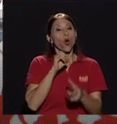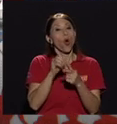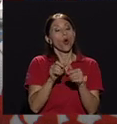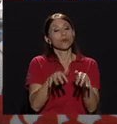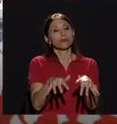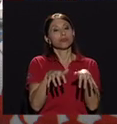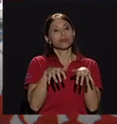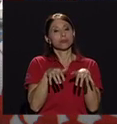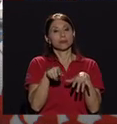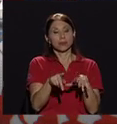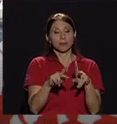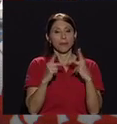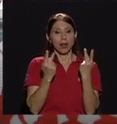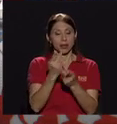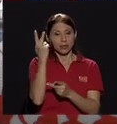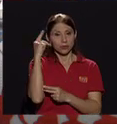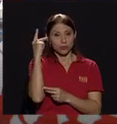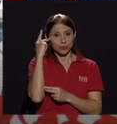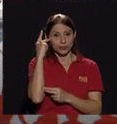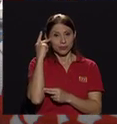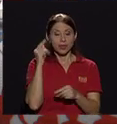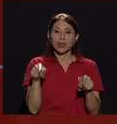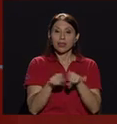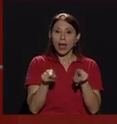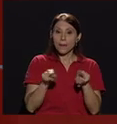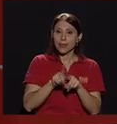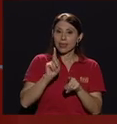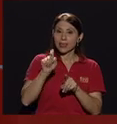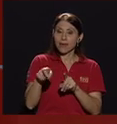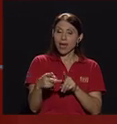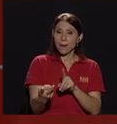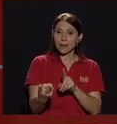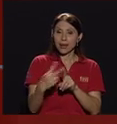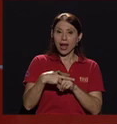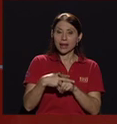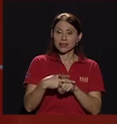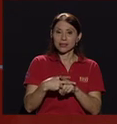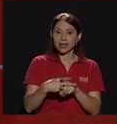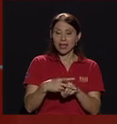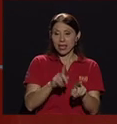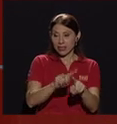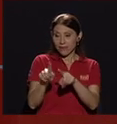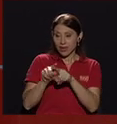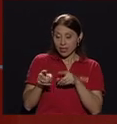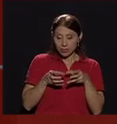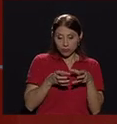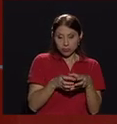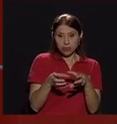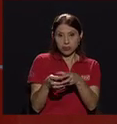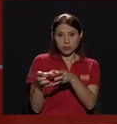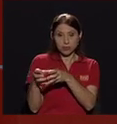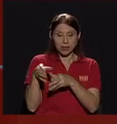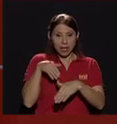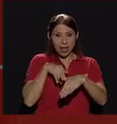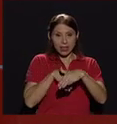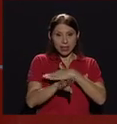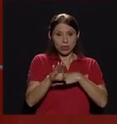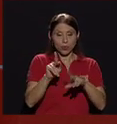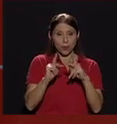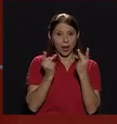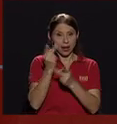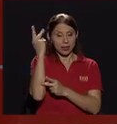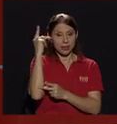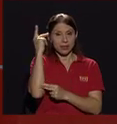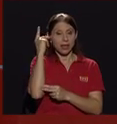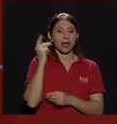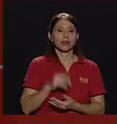decir, y también tiene que aplicarse en los órganos internos partidarios. Con esto lo que quiero decir es que